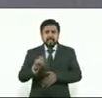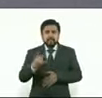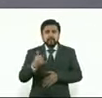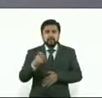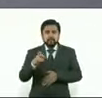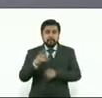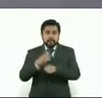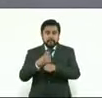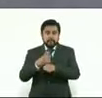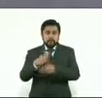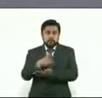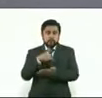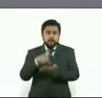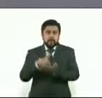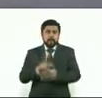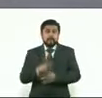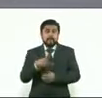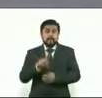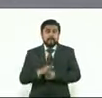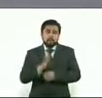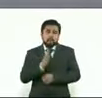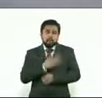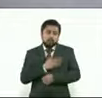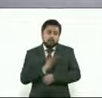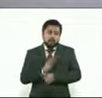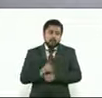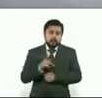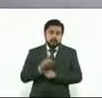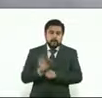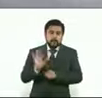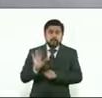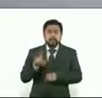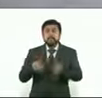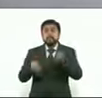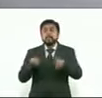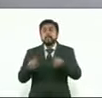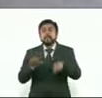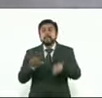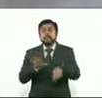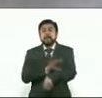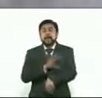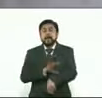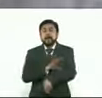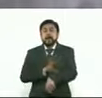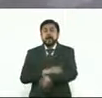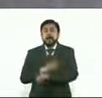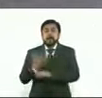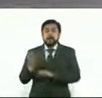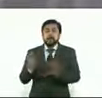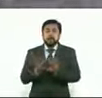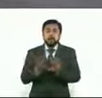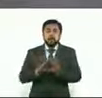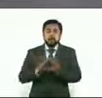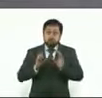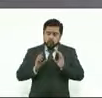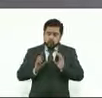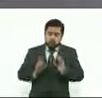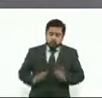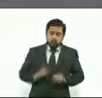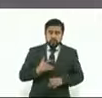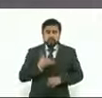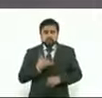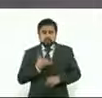primera posición. Pero bueno, también tiene que ver con la energía que tenían reservada en el tanque antes